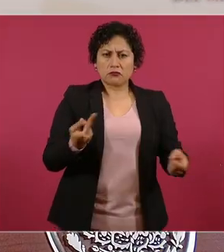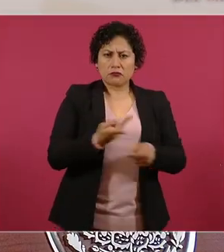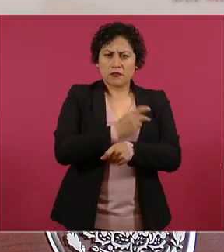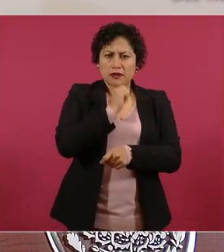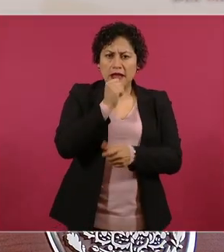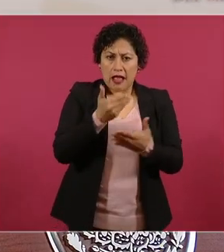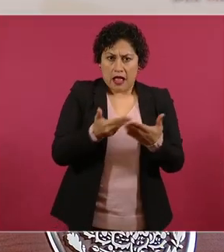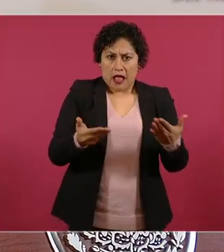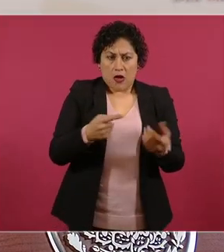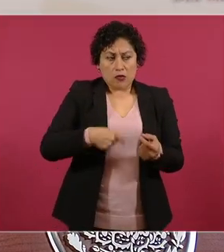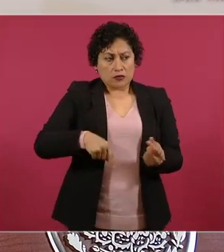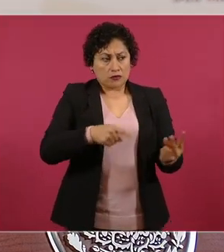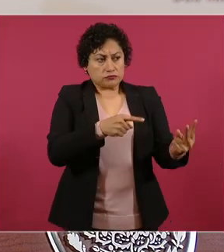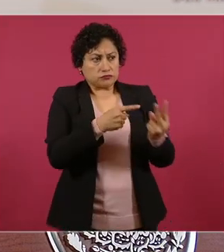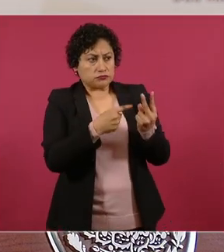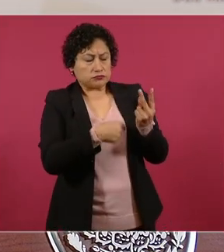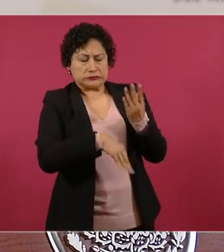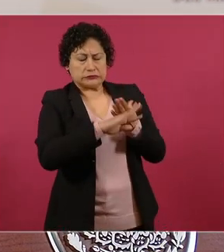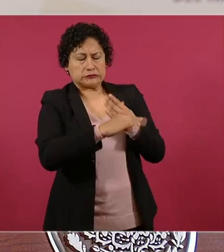Y hay que pagar